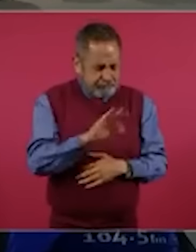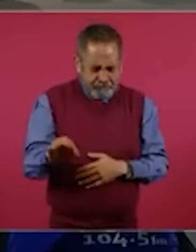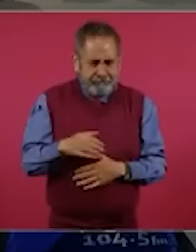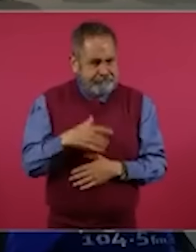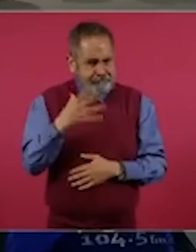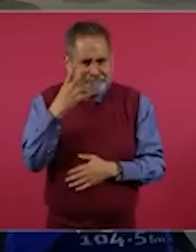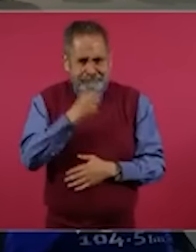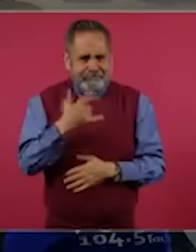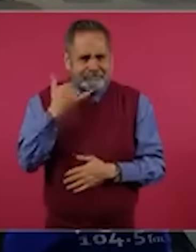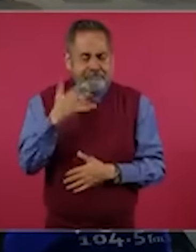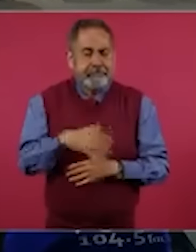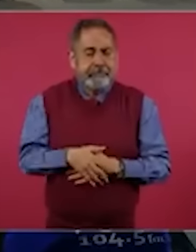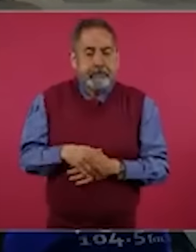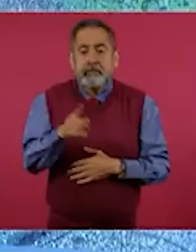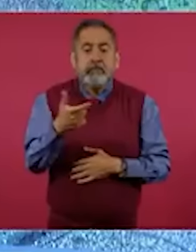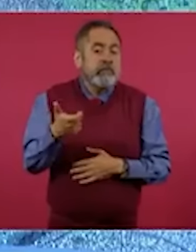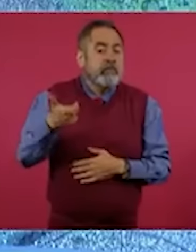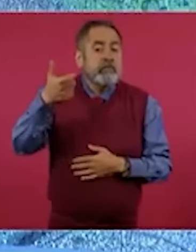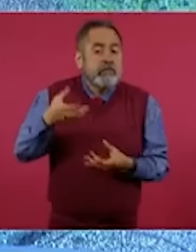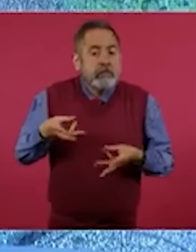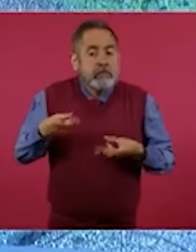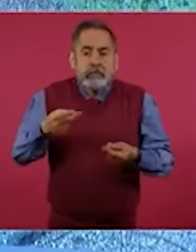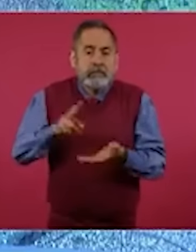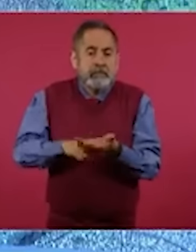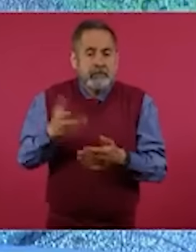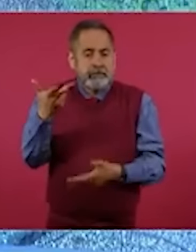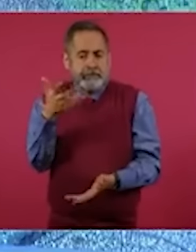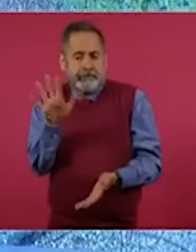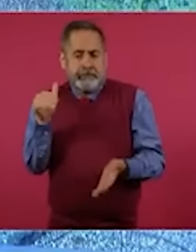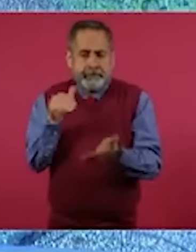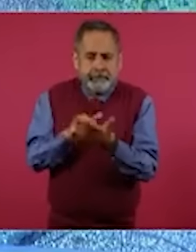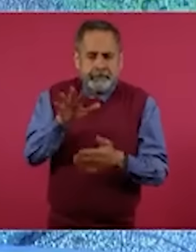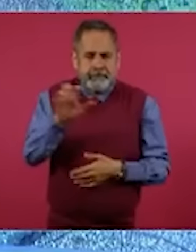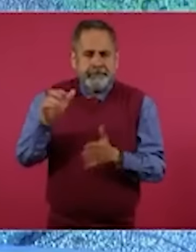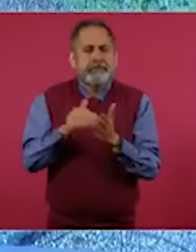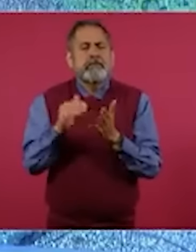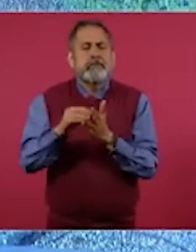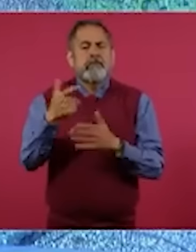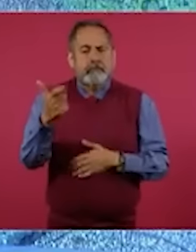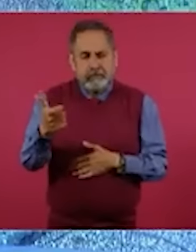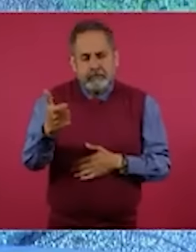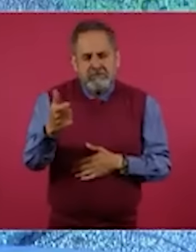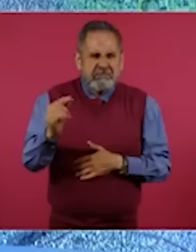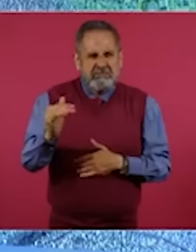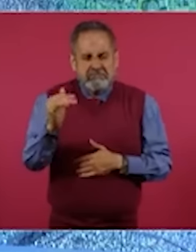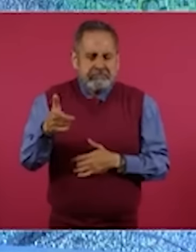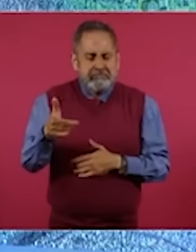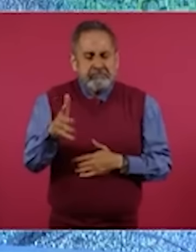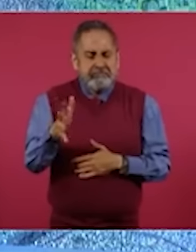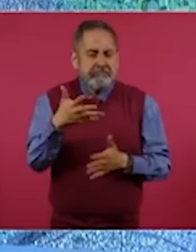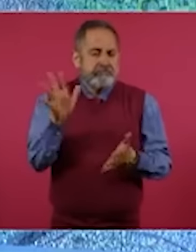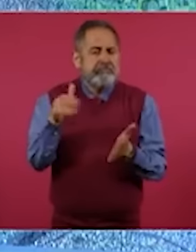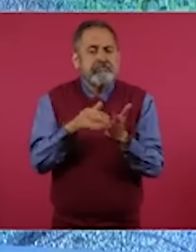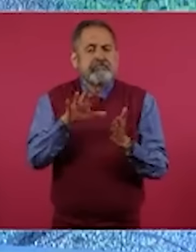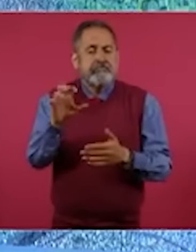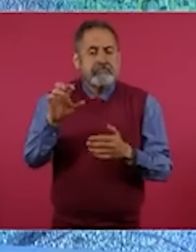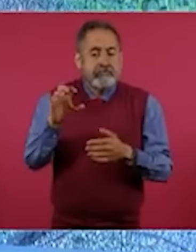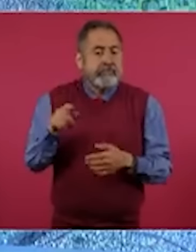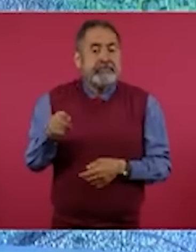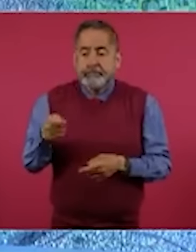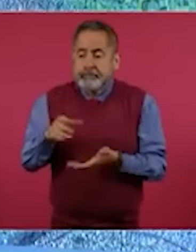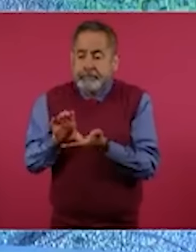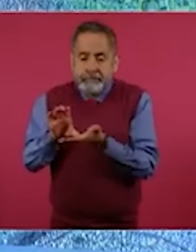porque mucho se ha hablado del costo de este proyecto, que son 10,500 millones de pesos, un poco más, esta